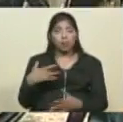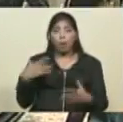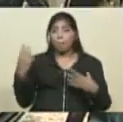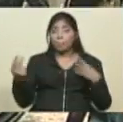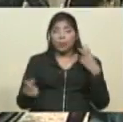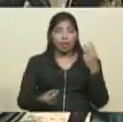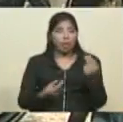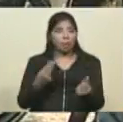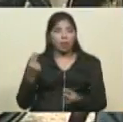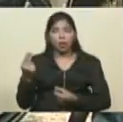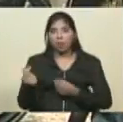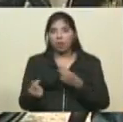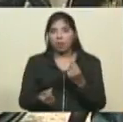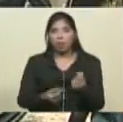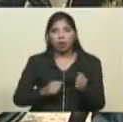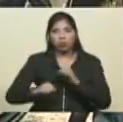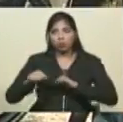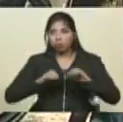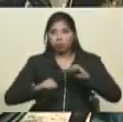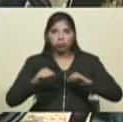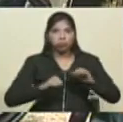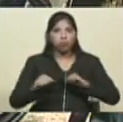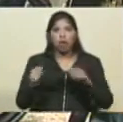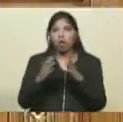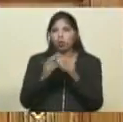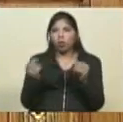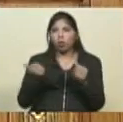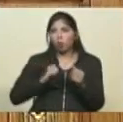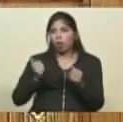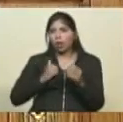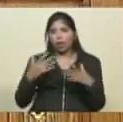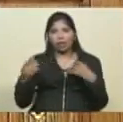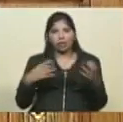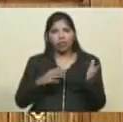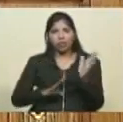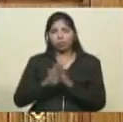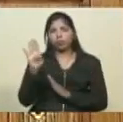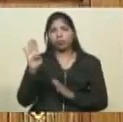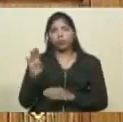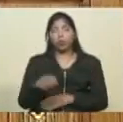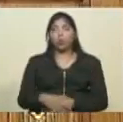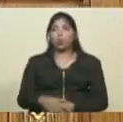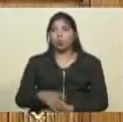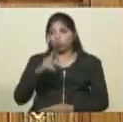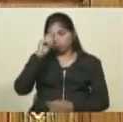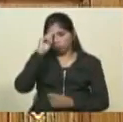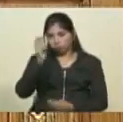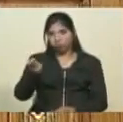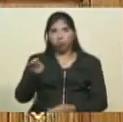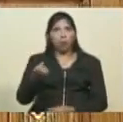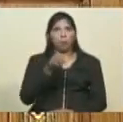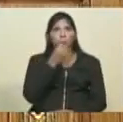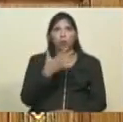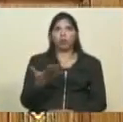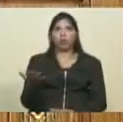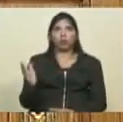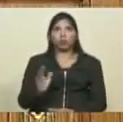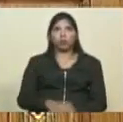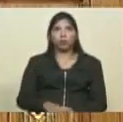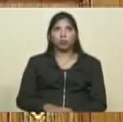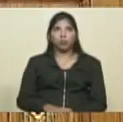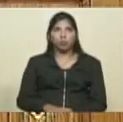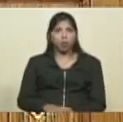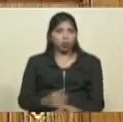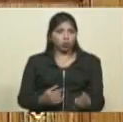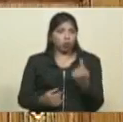fuerzas organizativas que impulsa la patria, a esa edad es un digno ejemplo, no solamente para los